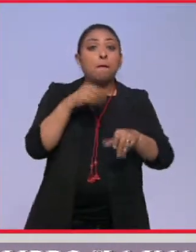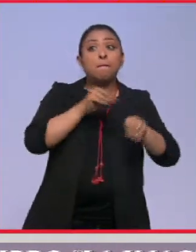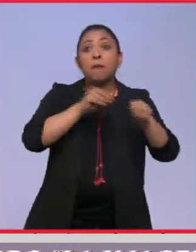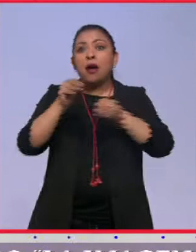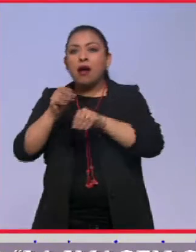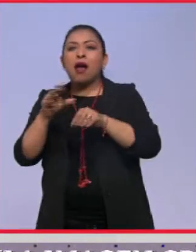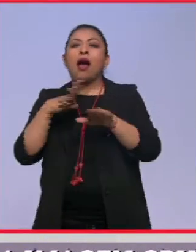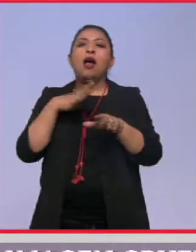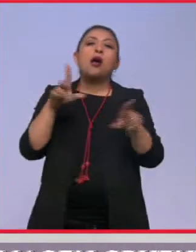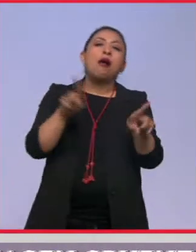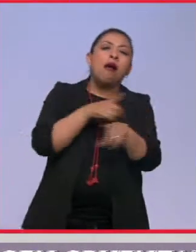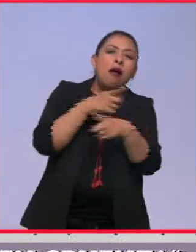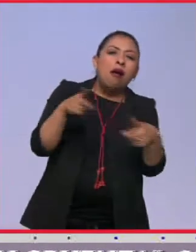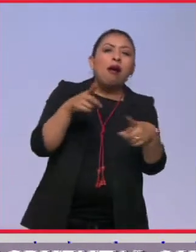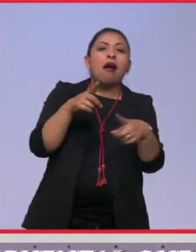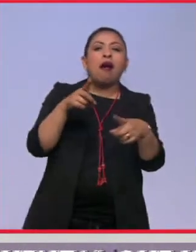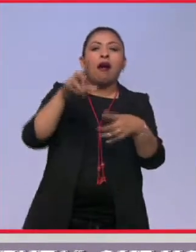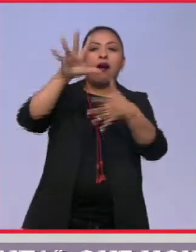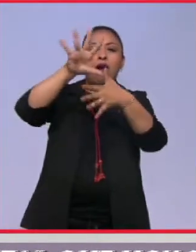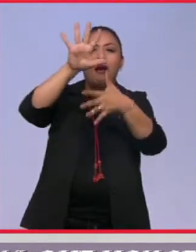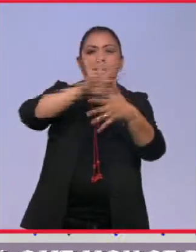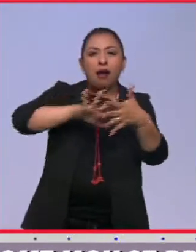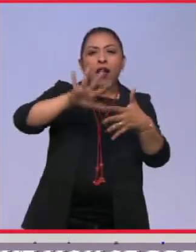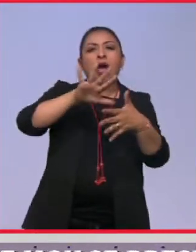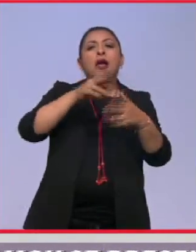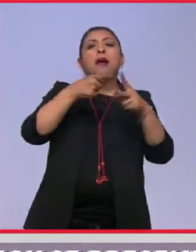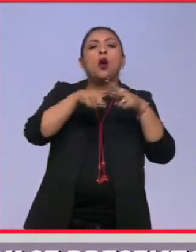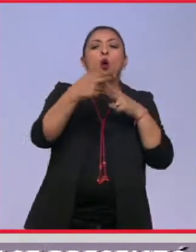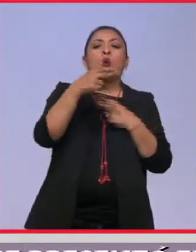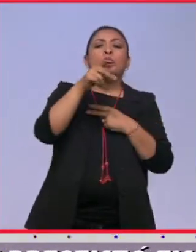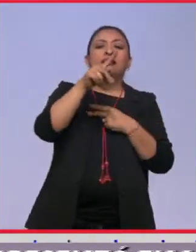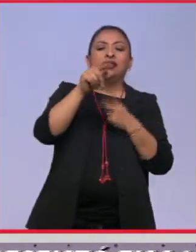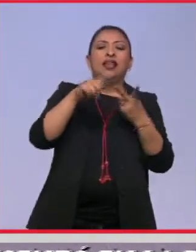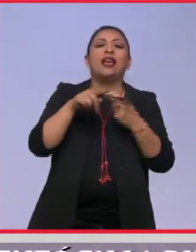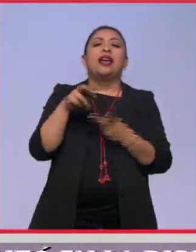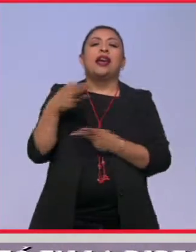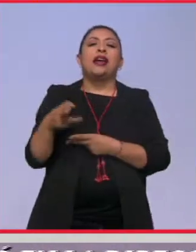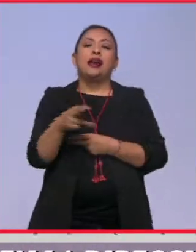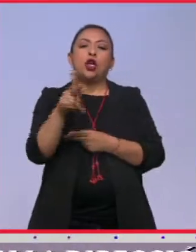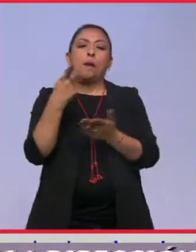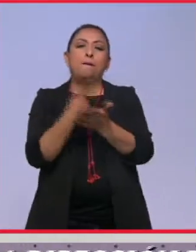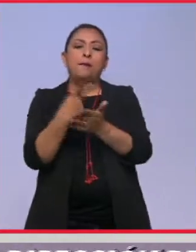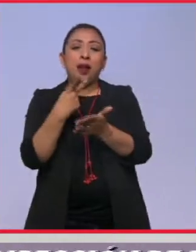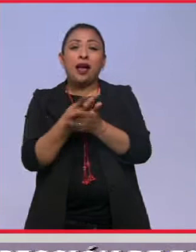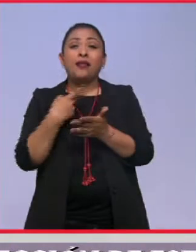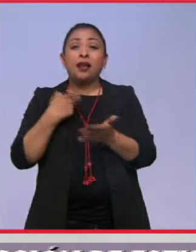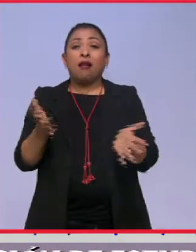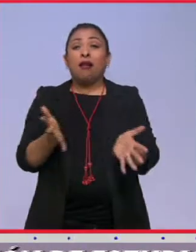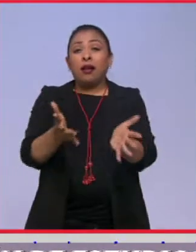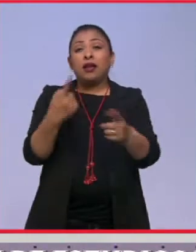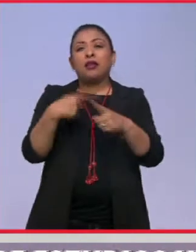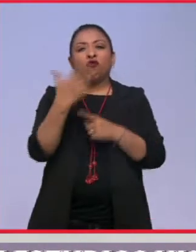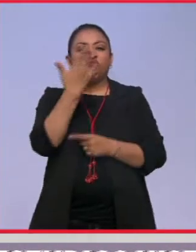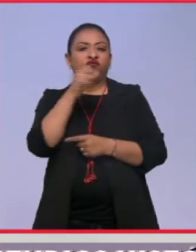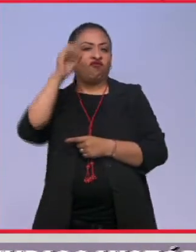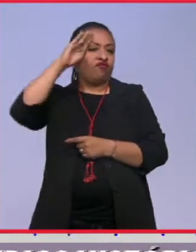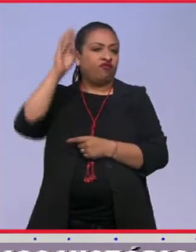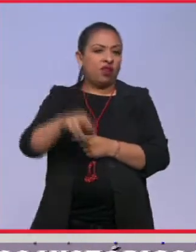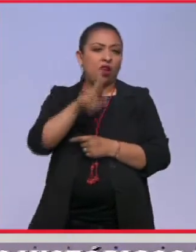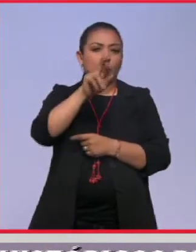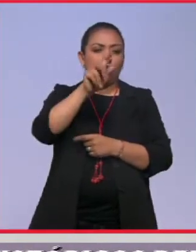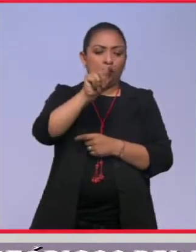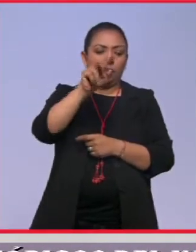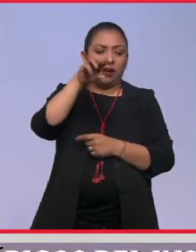entre ritmos que cruzan el continente y que van desde la Huasteca hasta el Río de la Plata es el impulso que ha unido al talento de Ruth Martínez y Gerardo